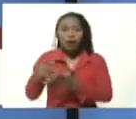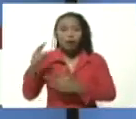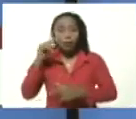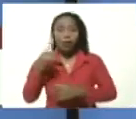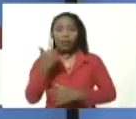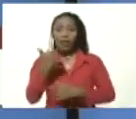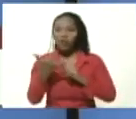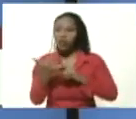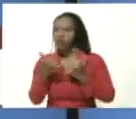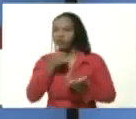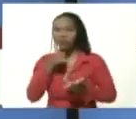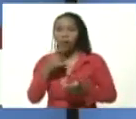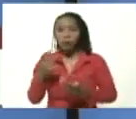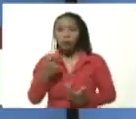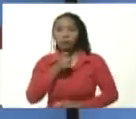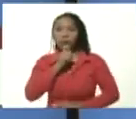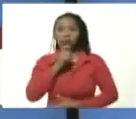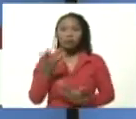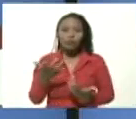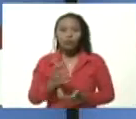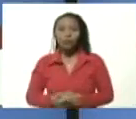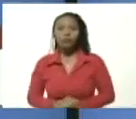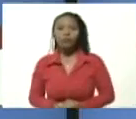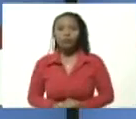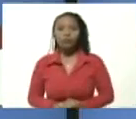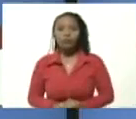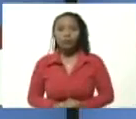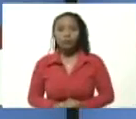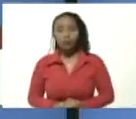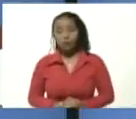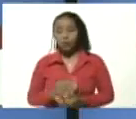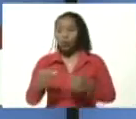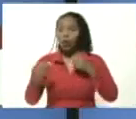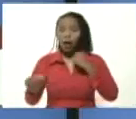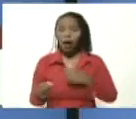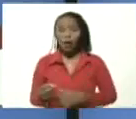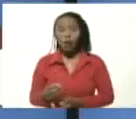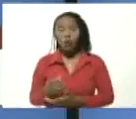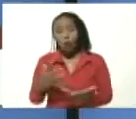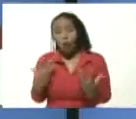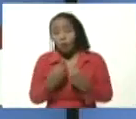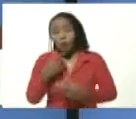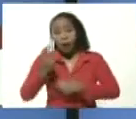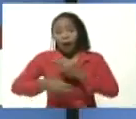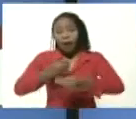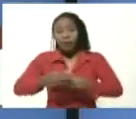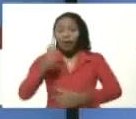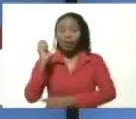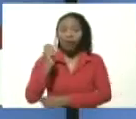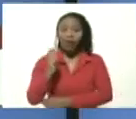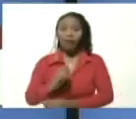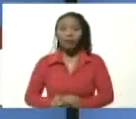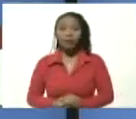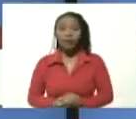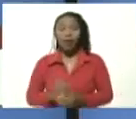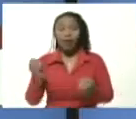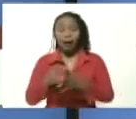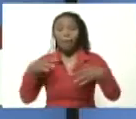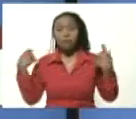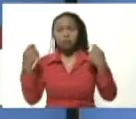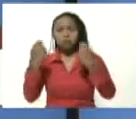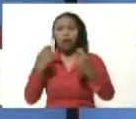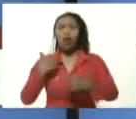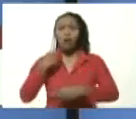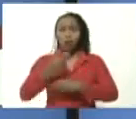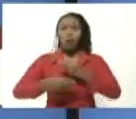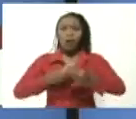teléfono, se complica, ¿ves? Se la da a algún compañero para que haga la tarea. Bueno, es que la campaña